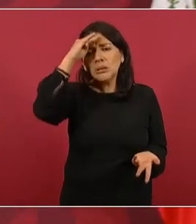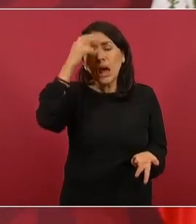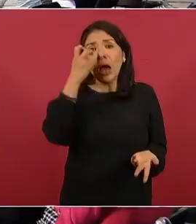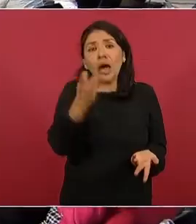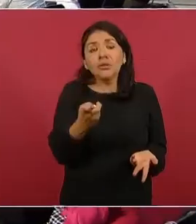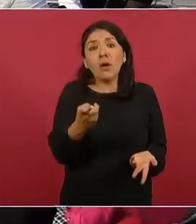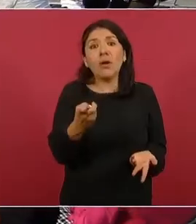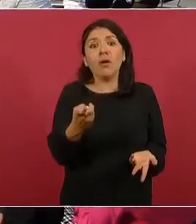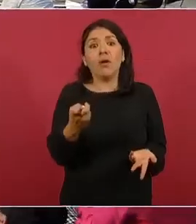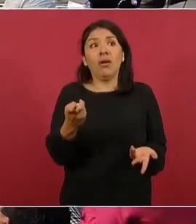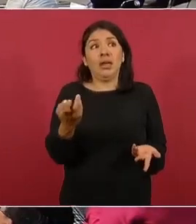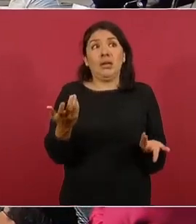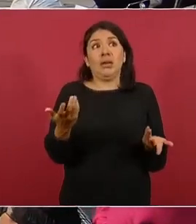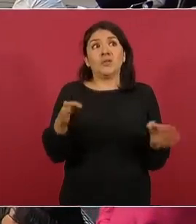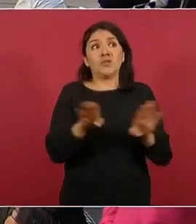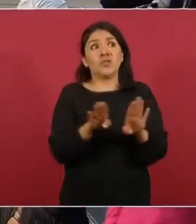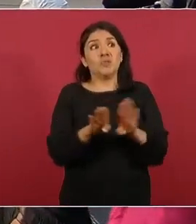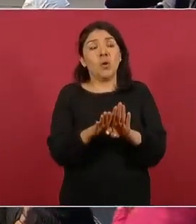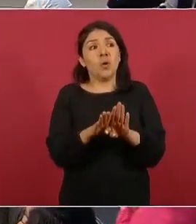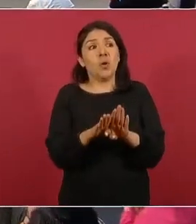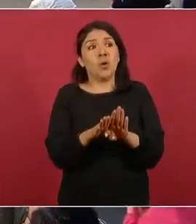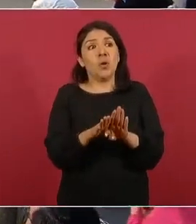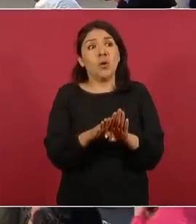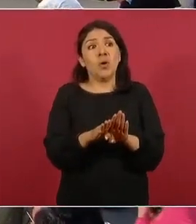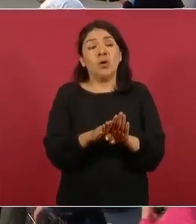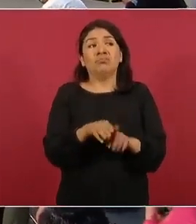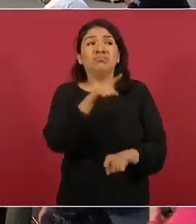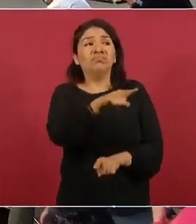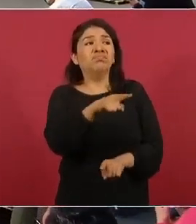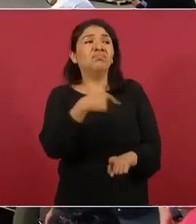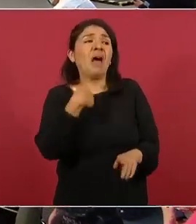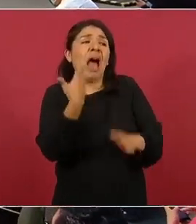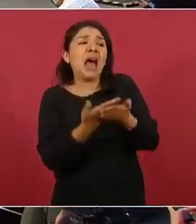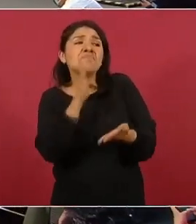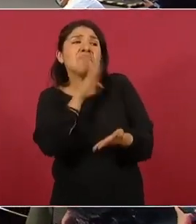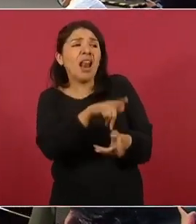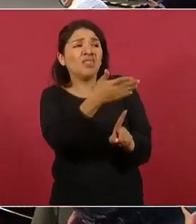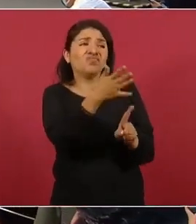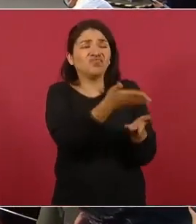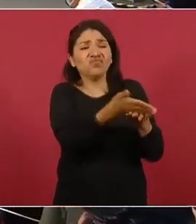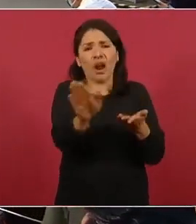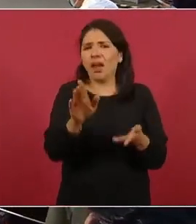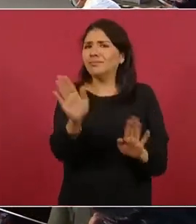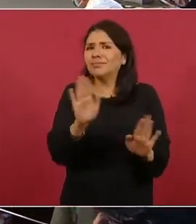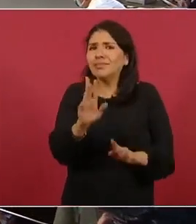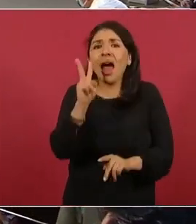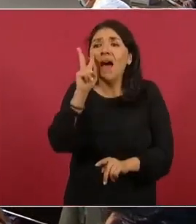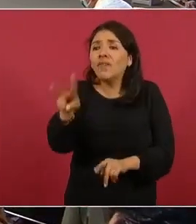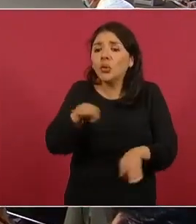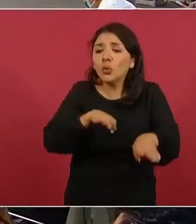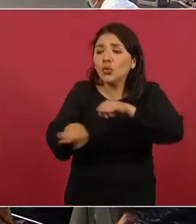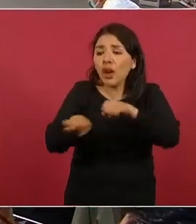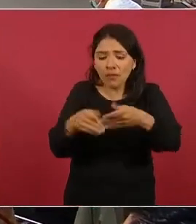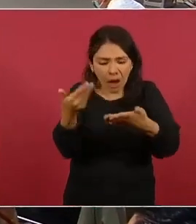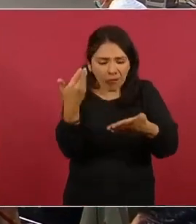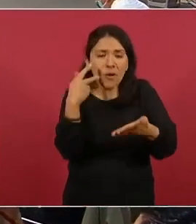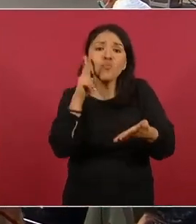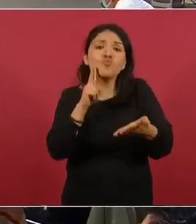nada subjetivo, son resultados. A ver, ¿qué has